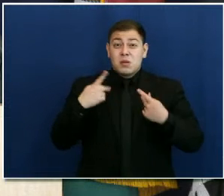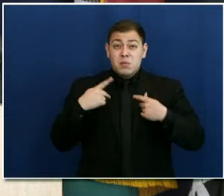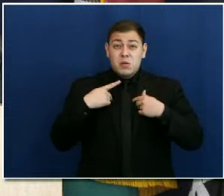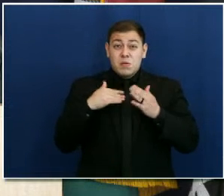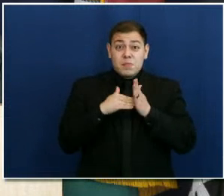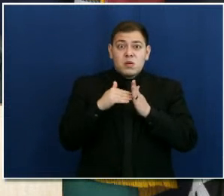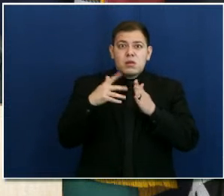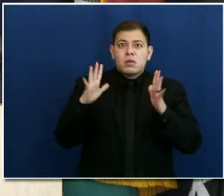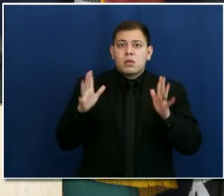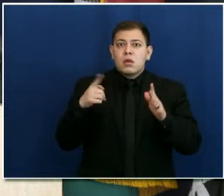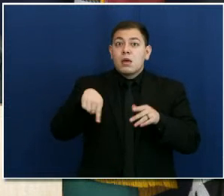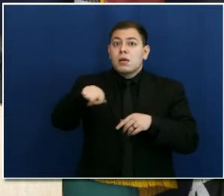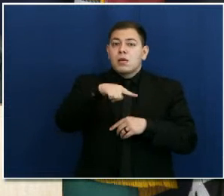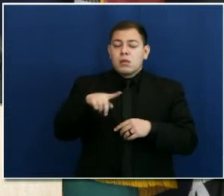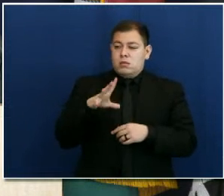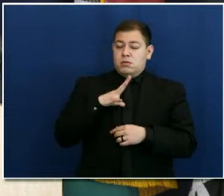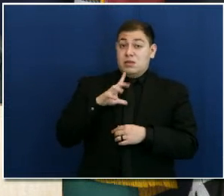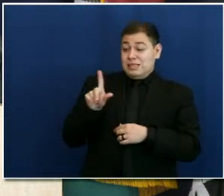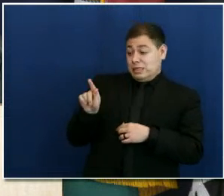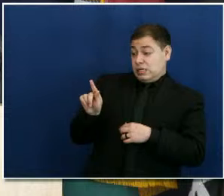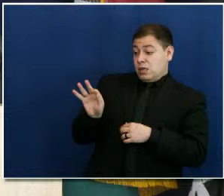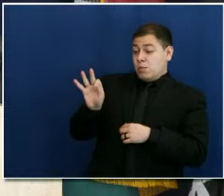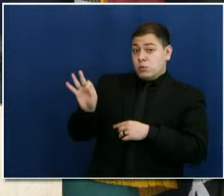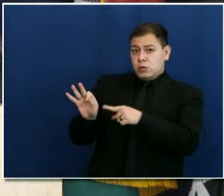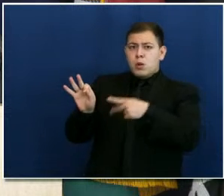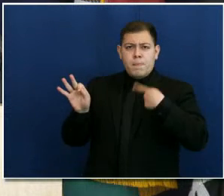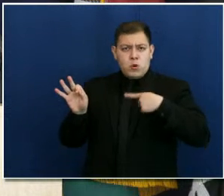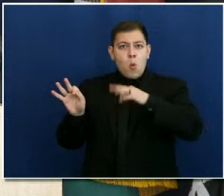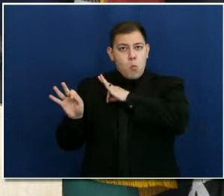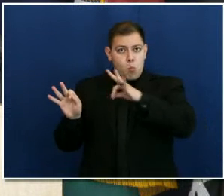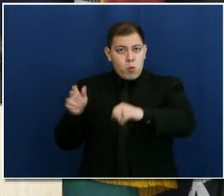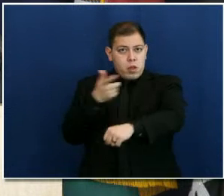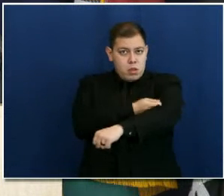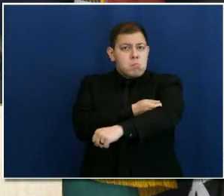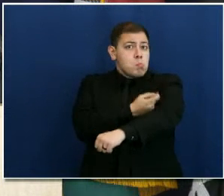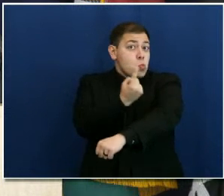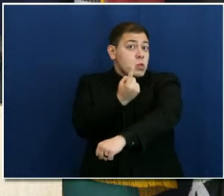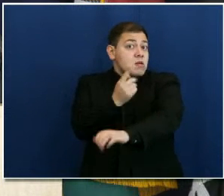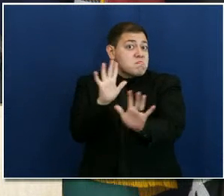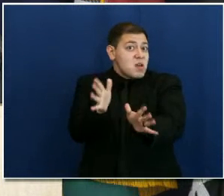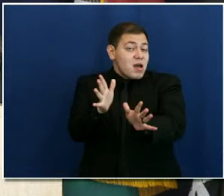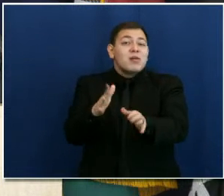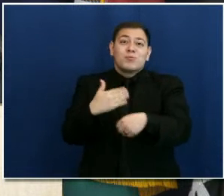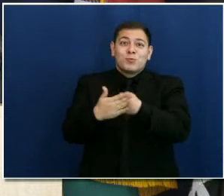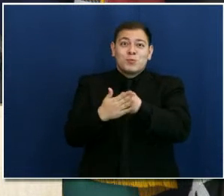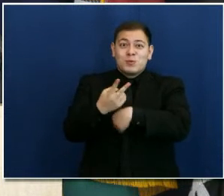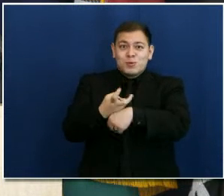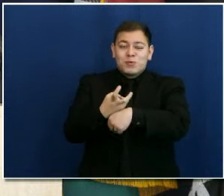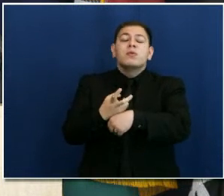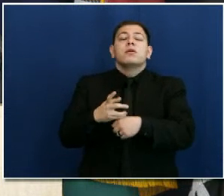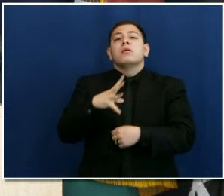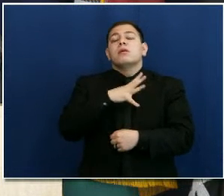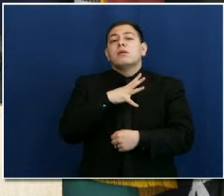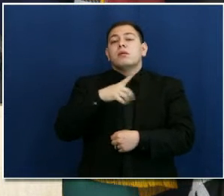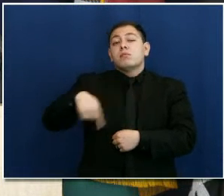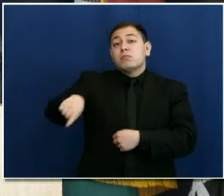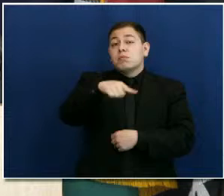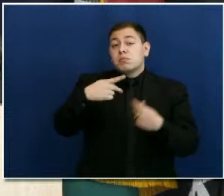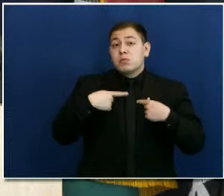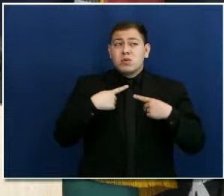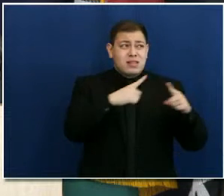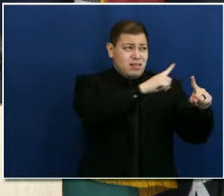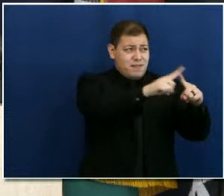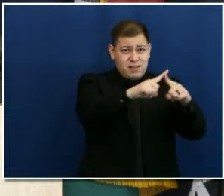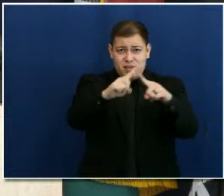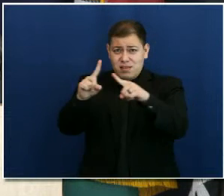virus. 70% de los elegibles han recibido por lo menos una vacuna. En cuanto a los números demográficos y equidad, hasta hoy es